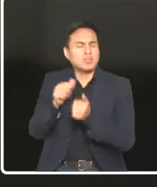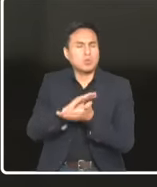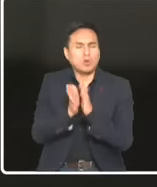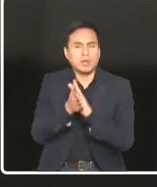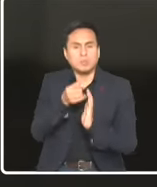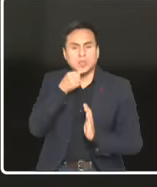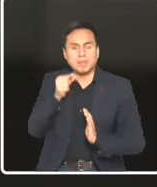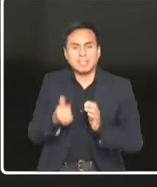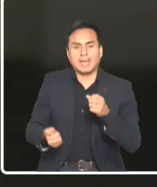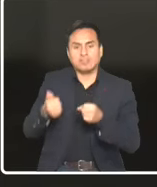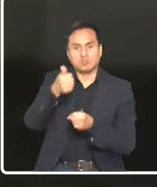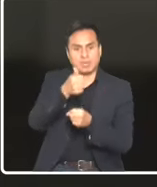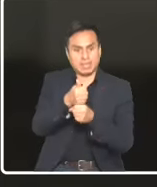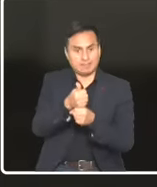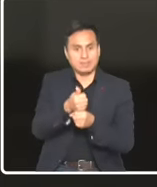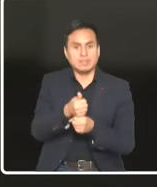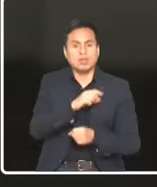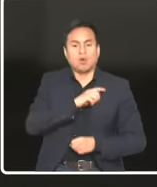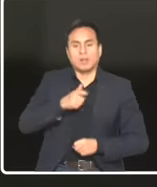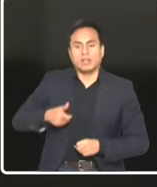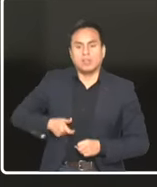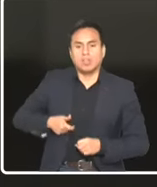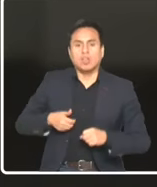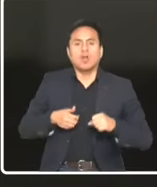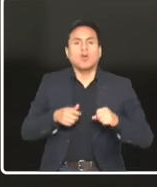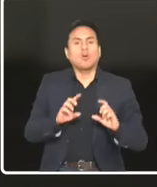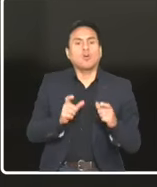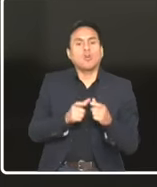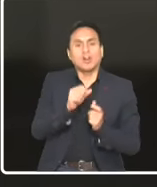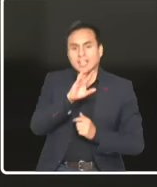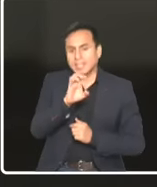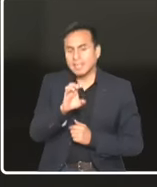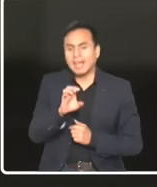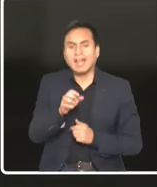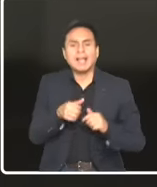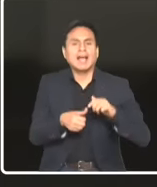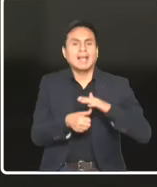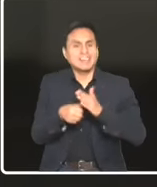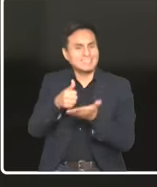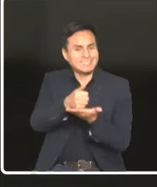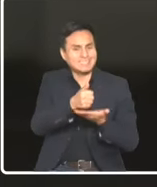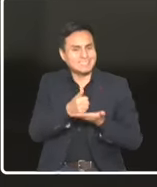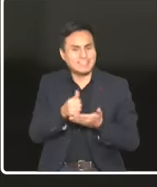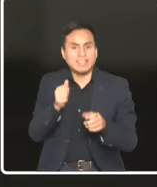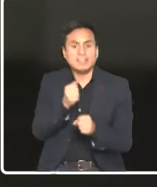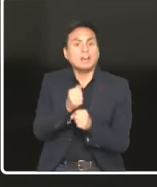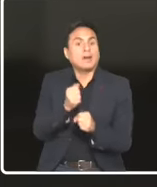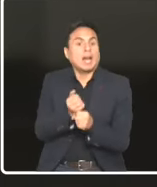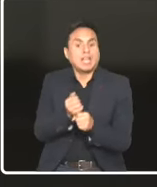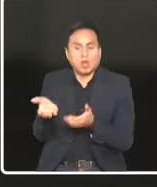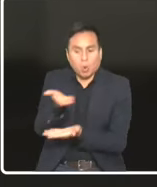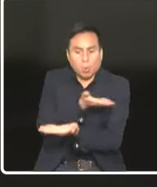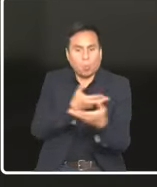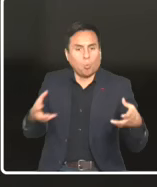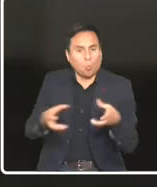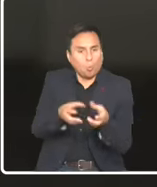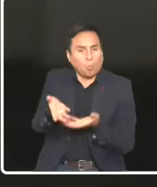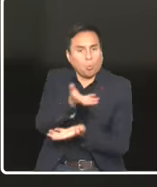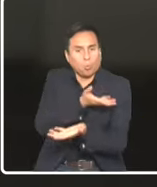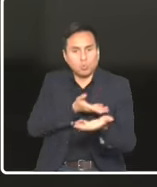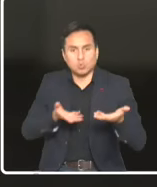asumirán prontamente gobernadores consejeros regionales alcaldes y concejales a trabajar en